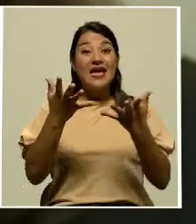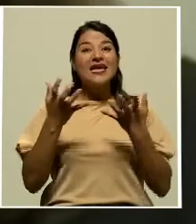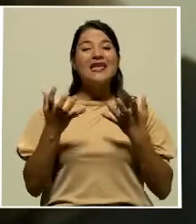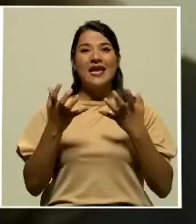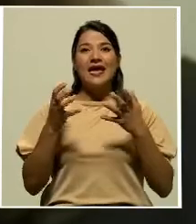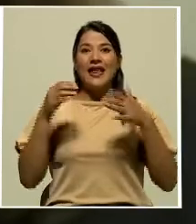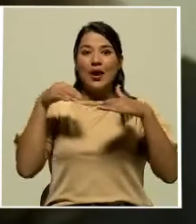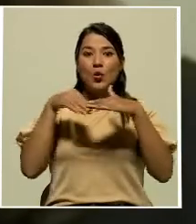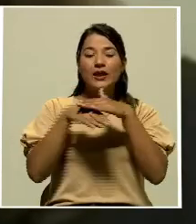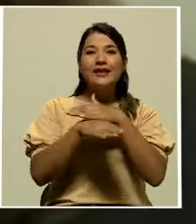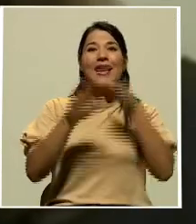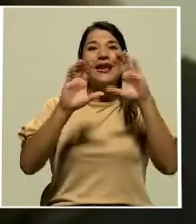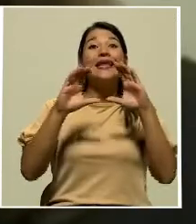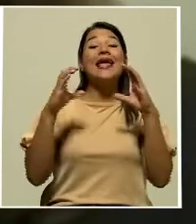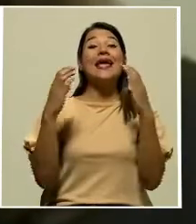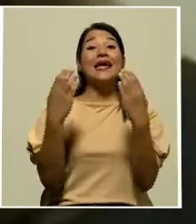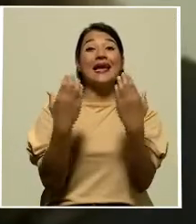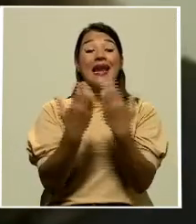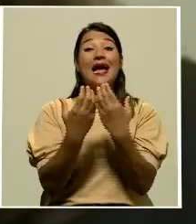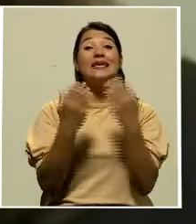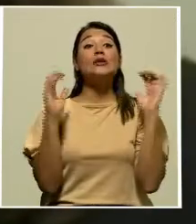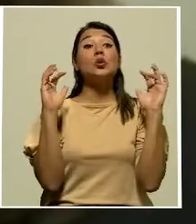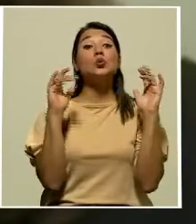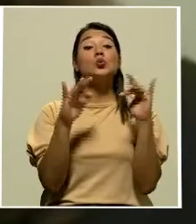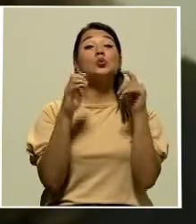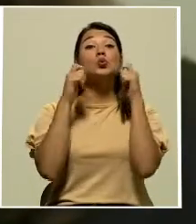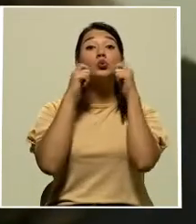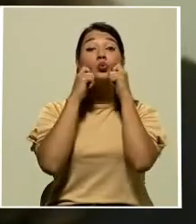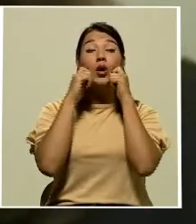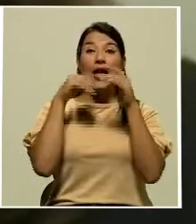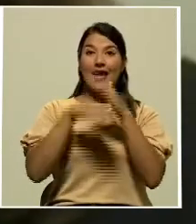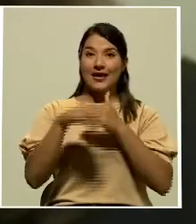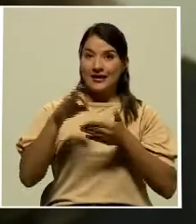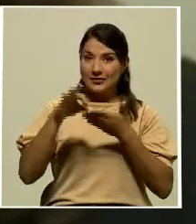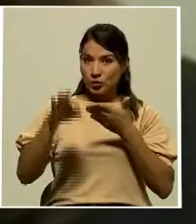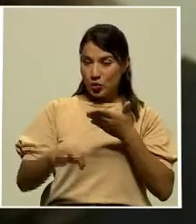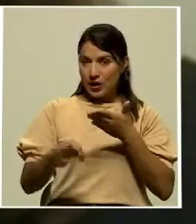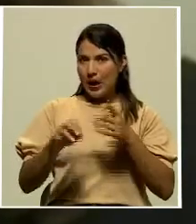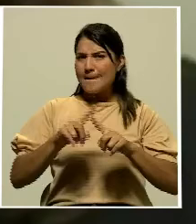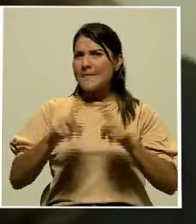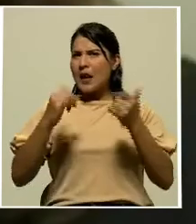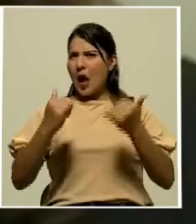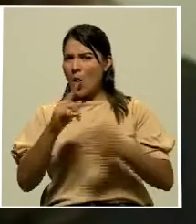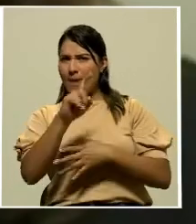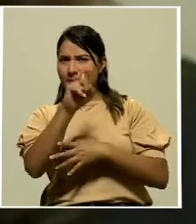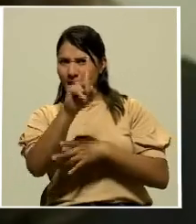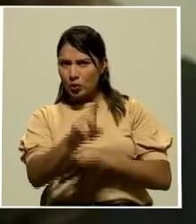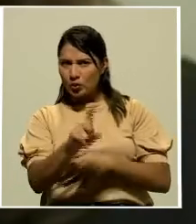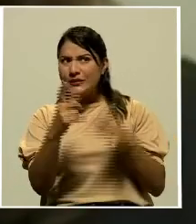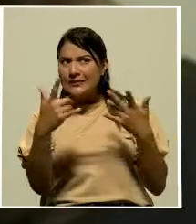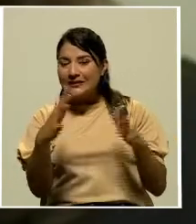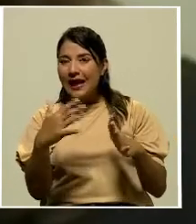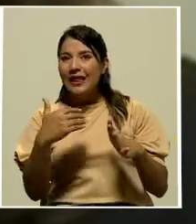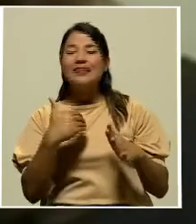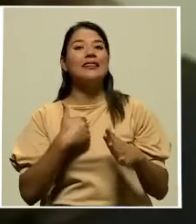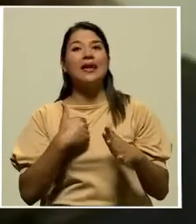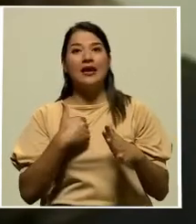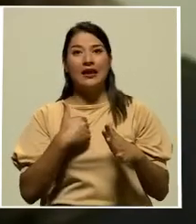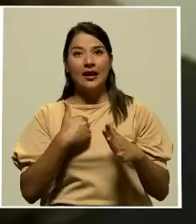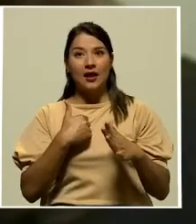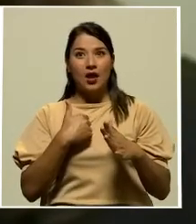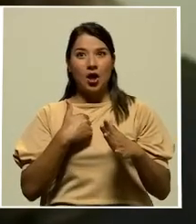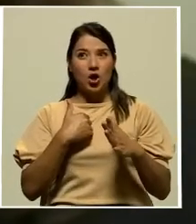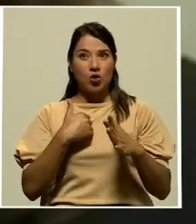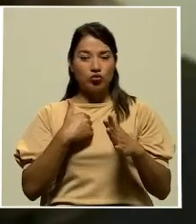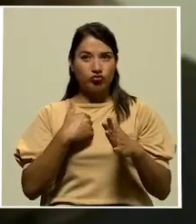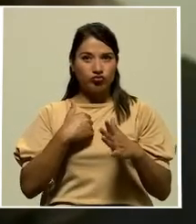a formas de presencialidad en las escuelas. La pregunta es, ¿están dadas las condiciones para este